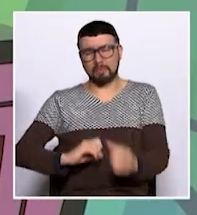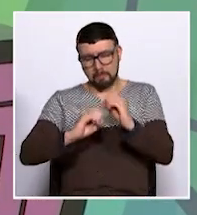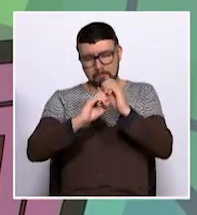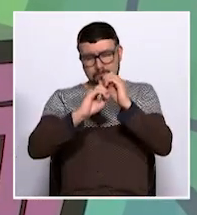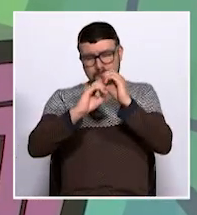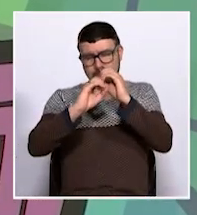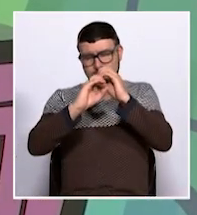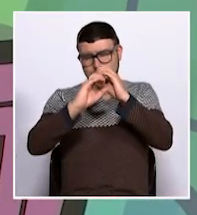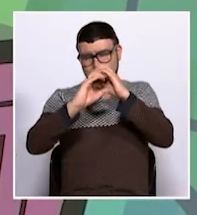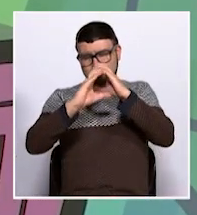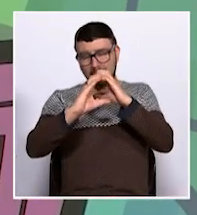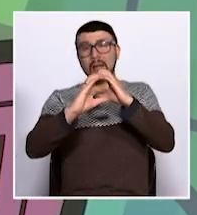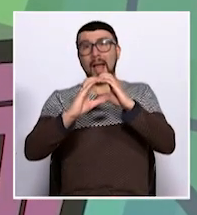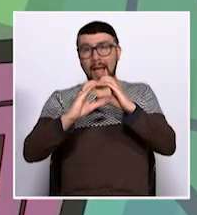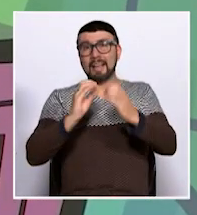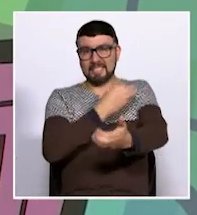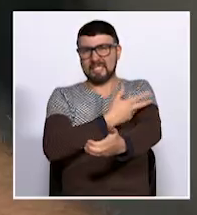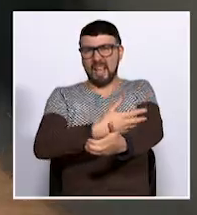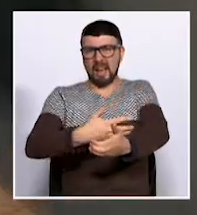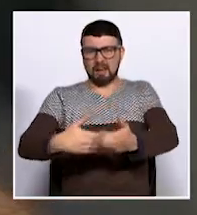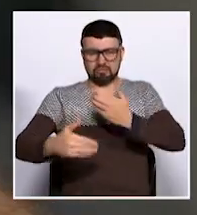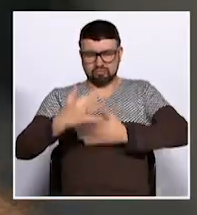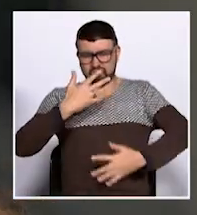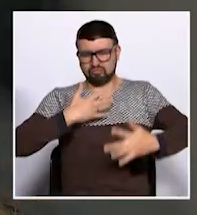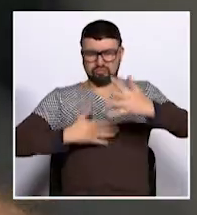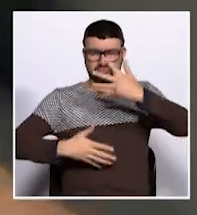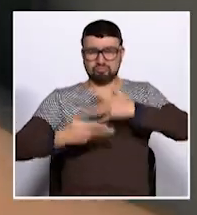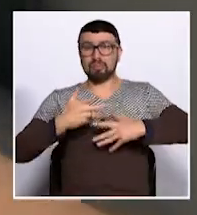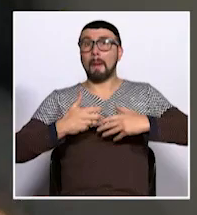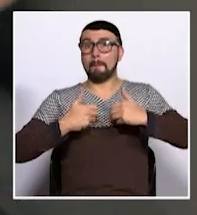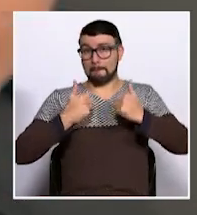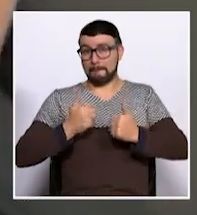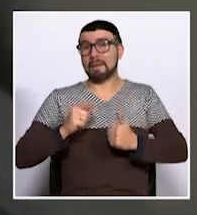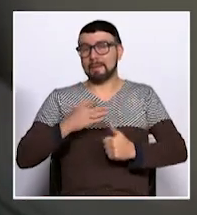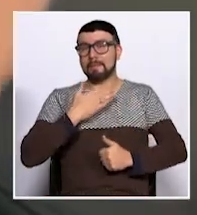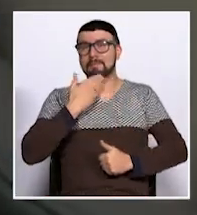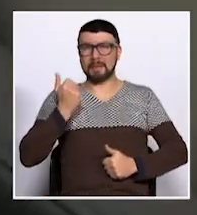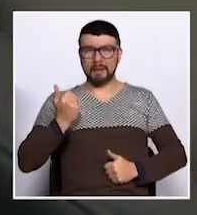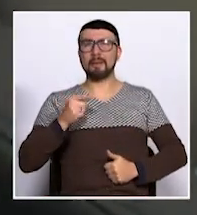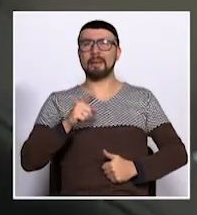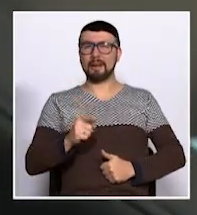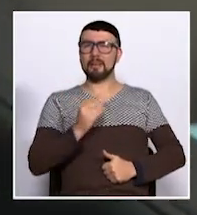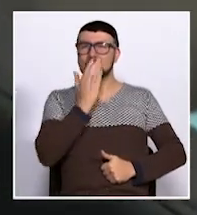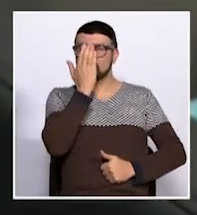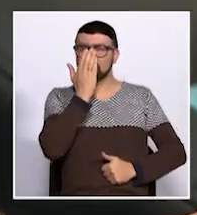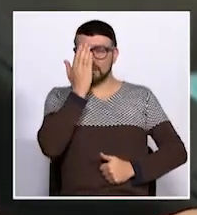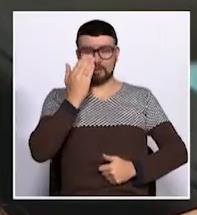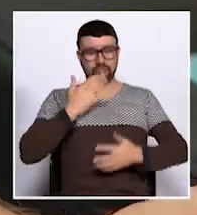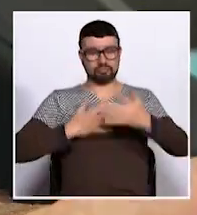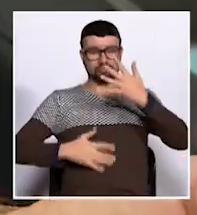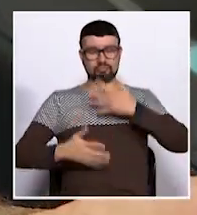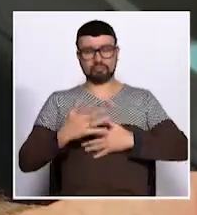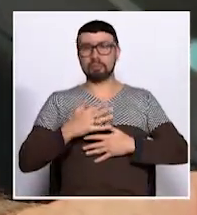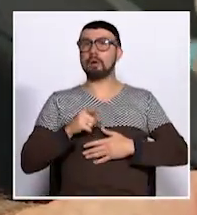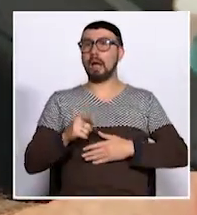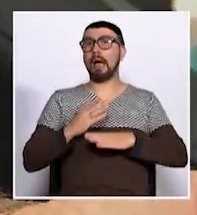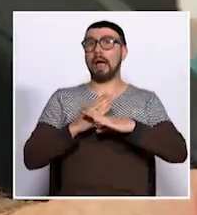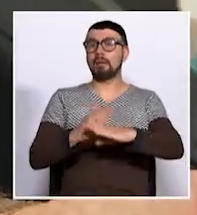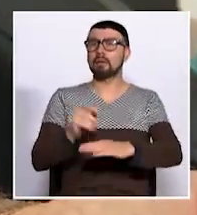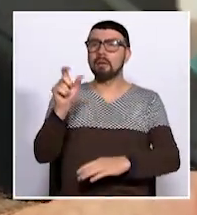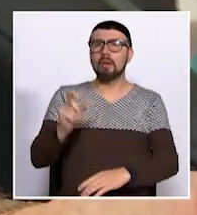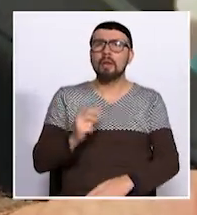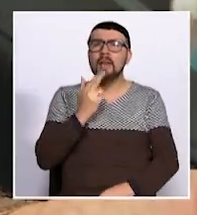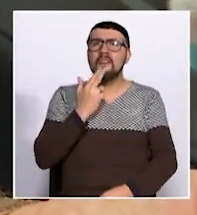luces y que haya mayor oxigenación y mayor efectos de circulación. Con eso evitamos el pie